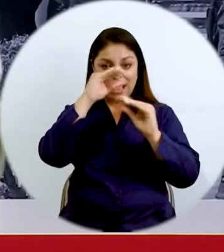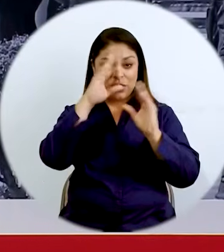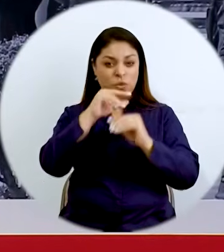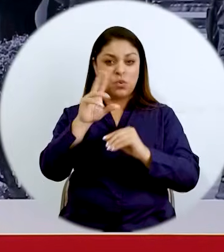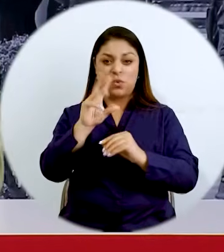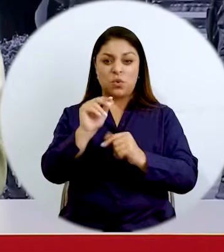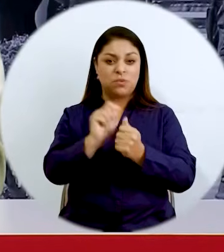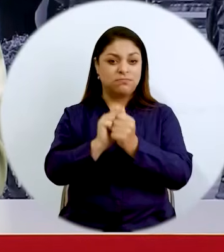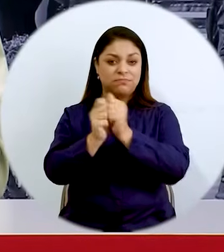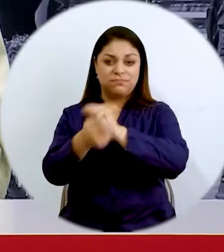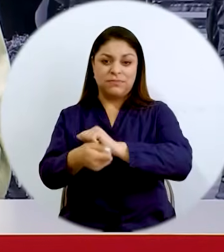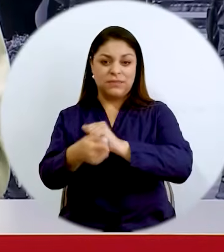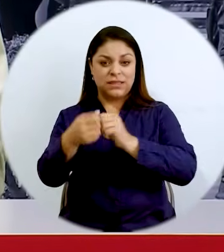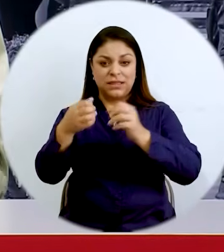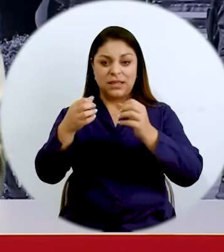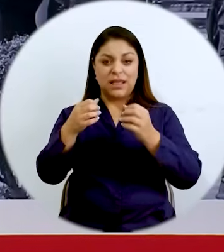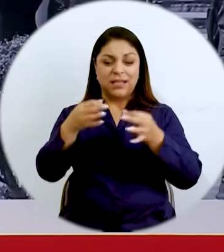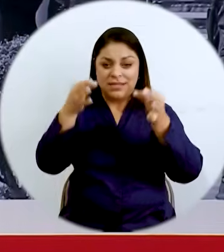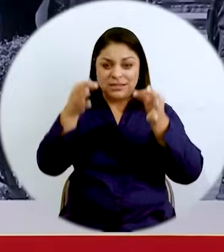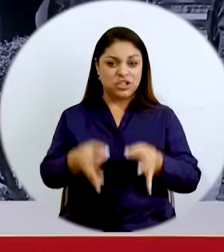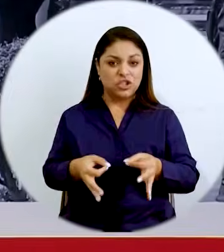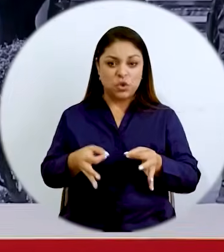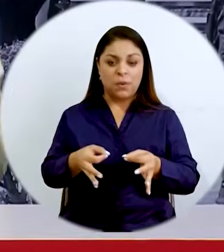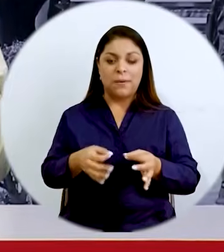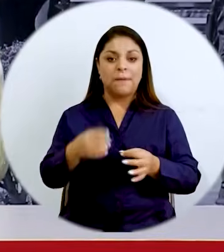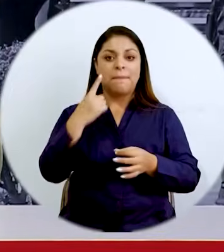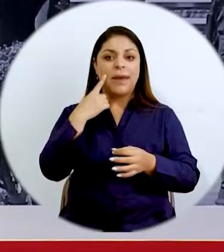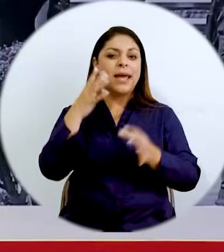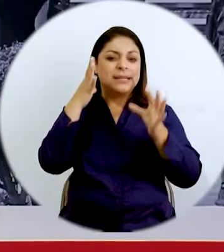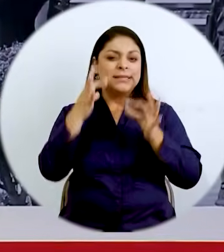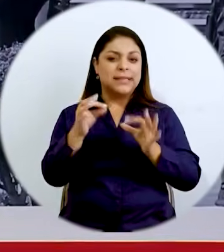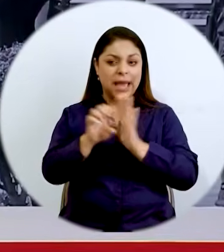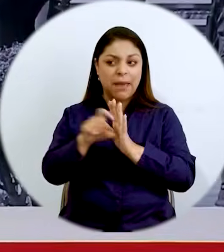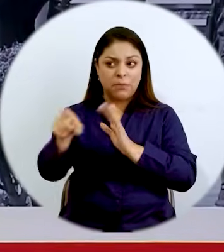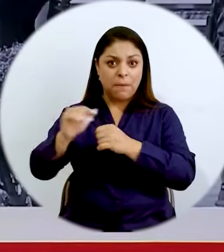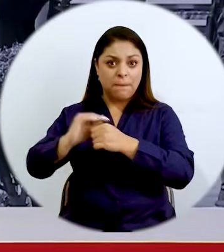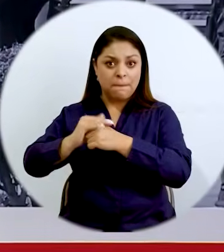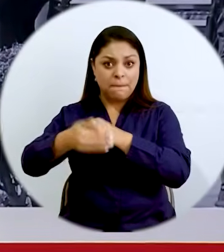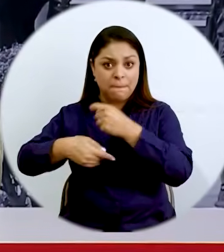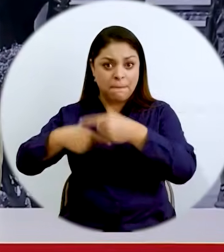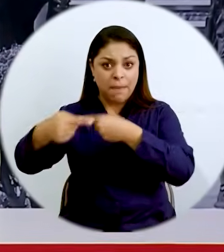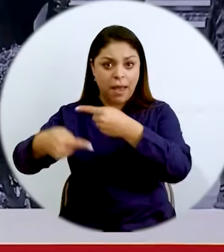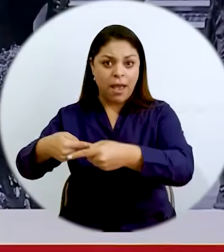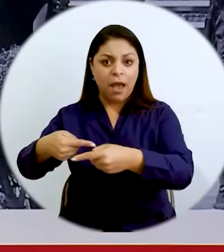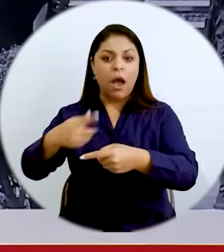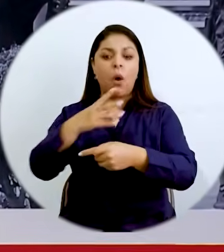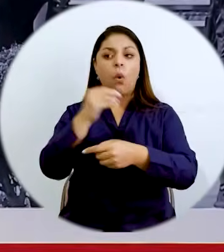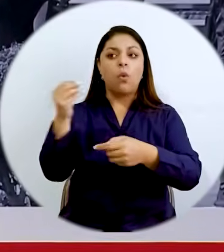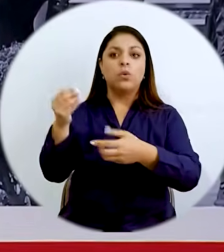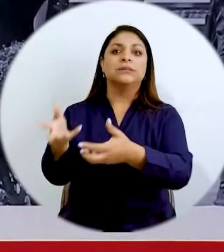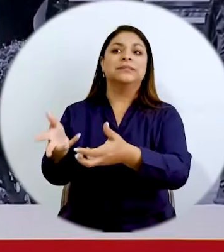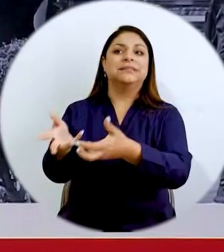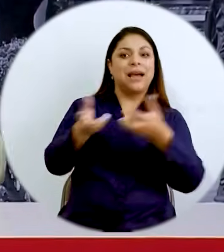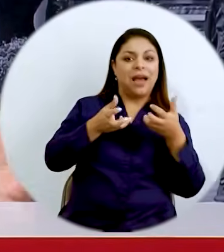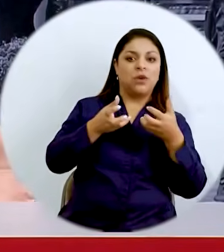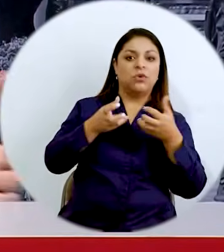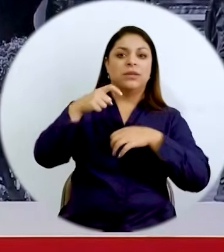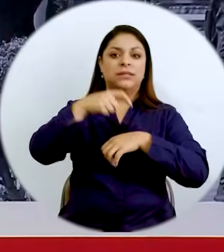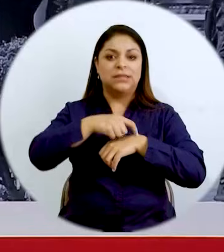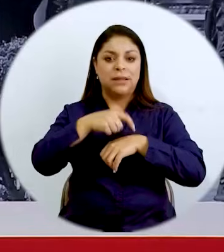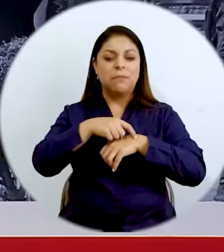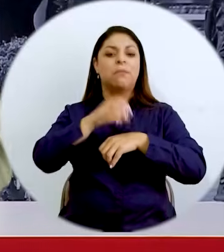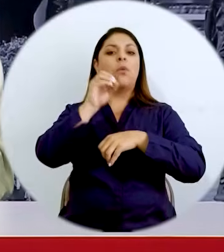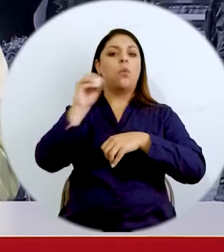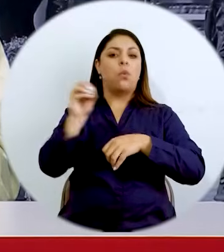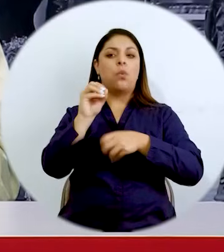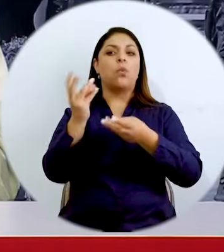en una decisión para el finquero, para decidir preñar un animal, para decidir secarlo a tiempo, para decidir cuántos reemplazos